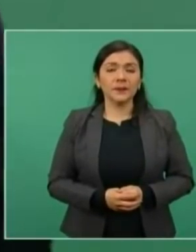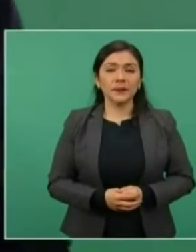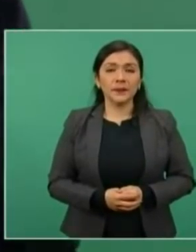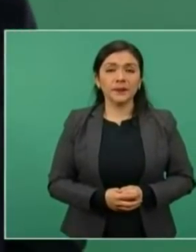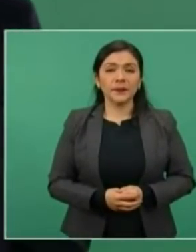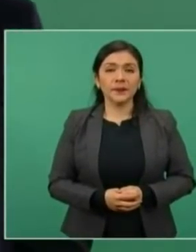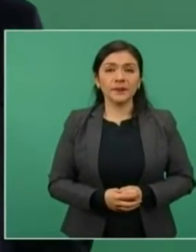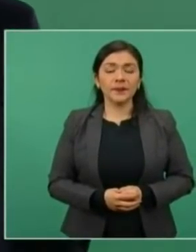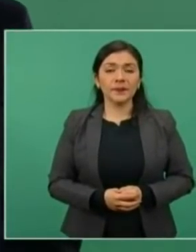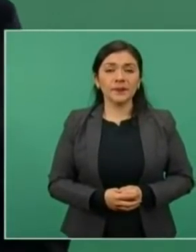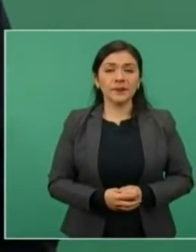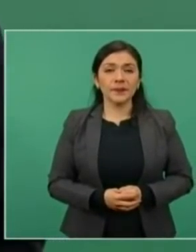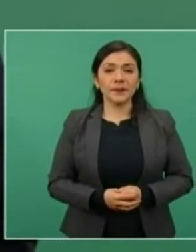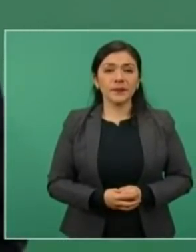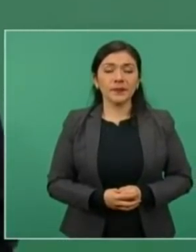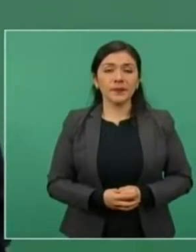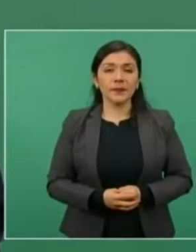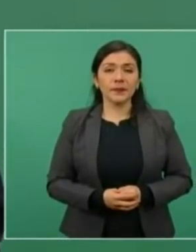tan